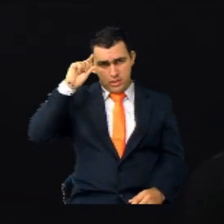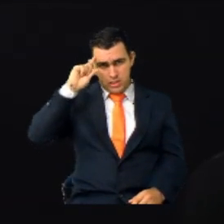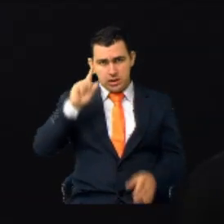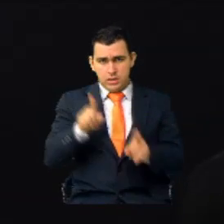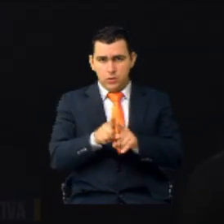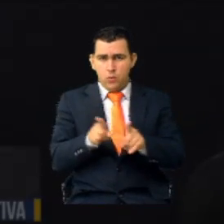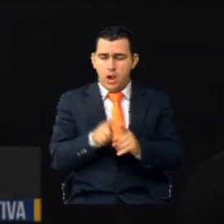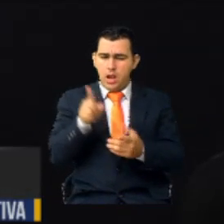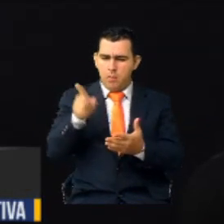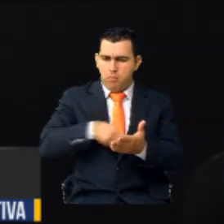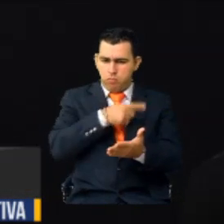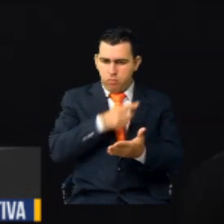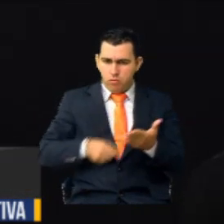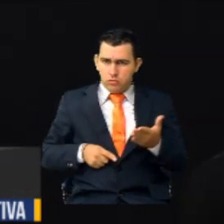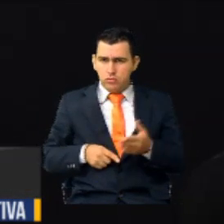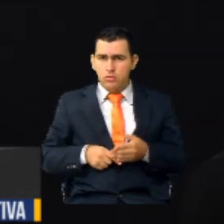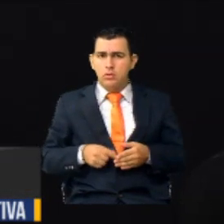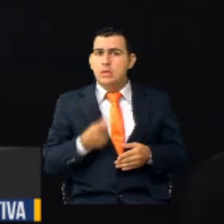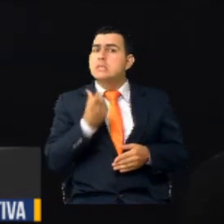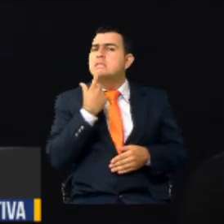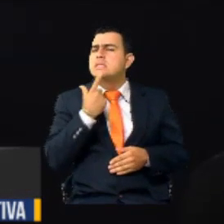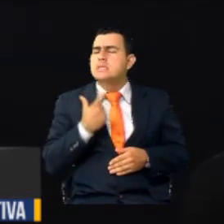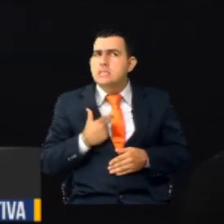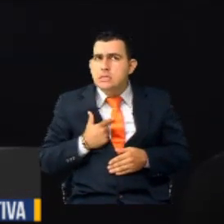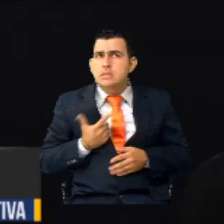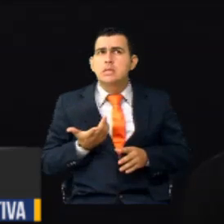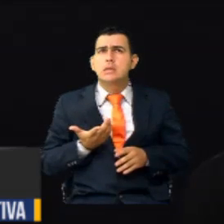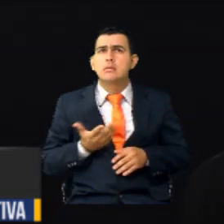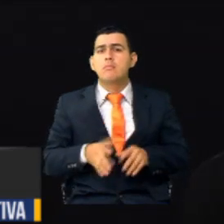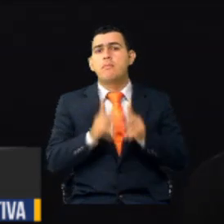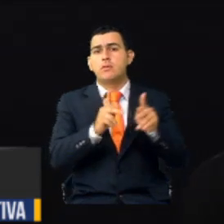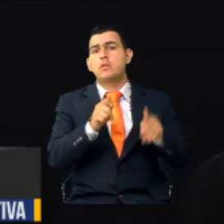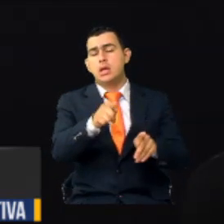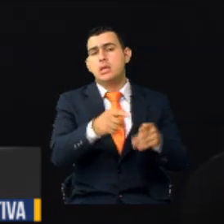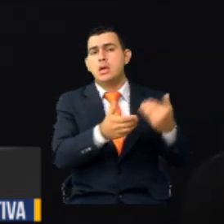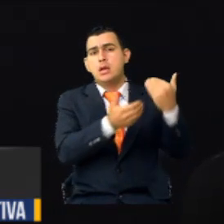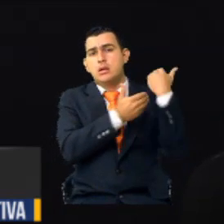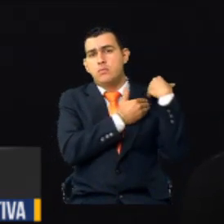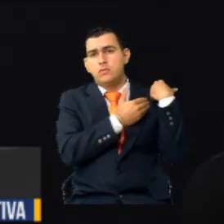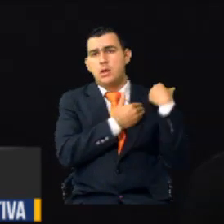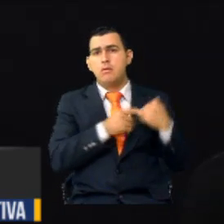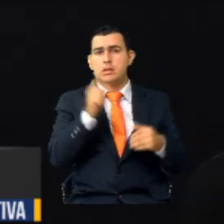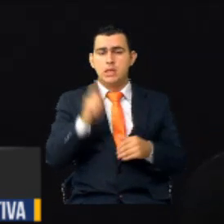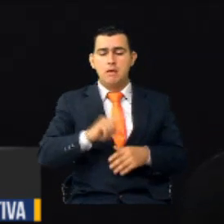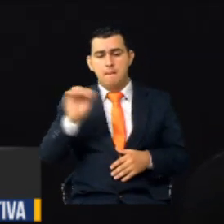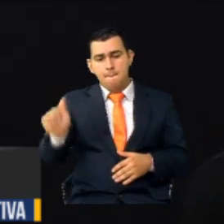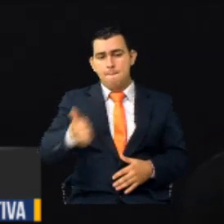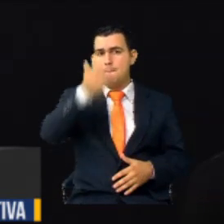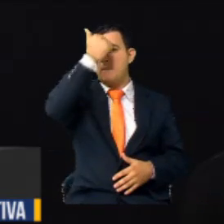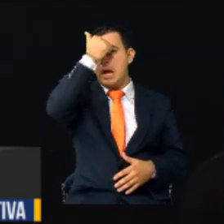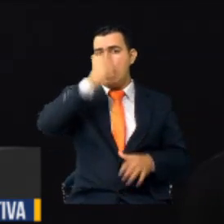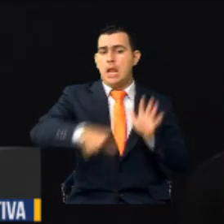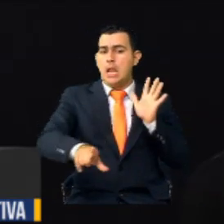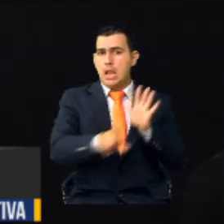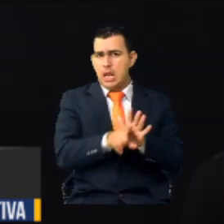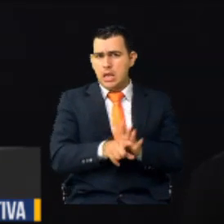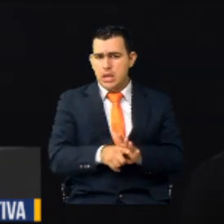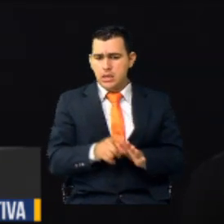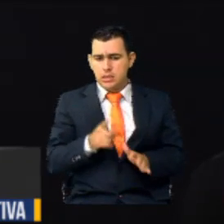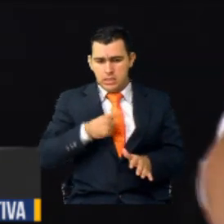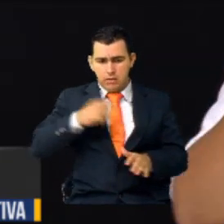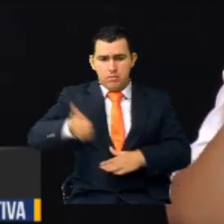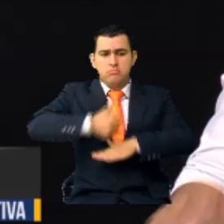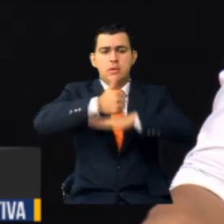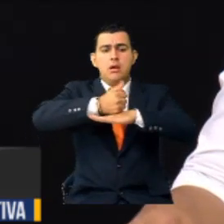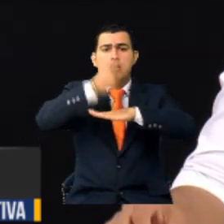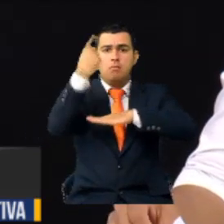de los ciudadanos no le están diciendo es que el mandatario tiene que pasarse por encima de la norma y de la ley. Y